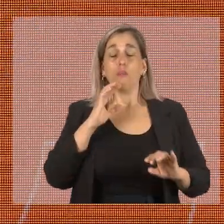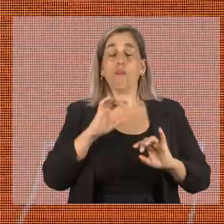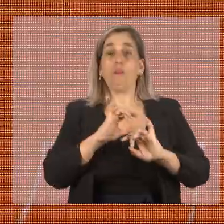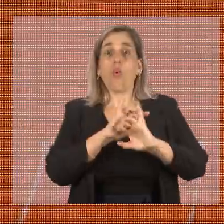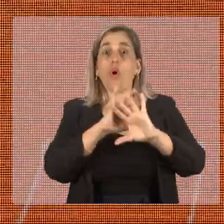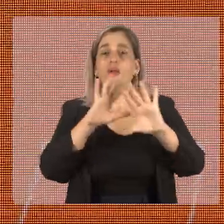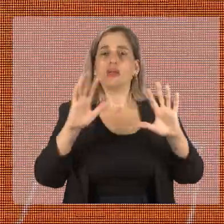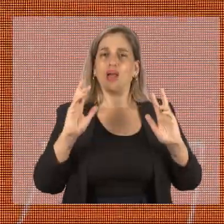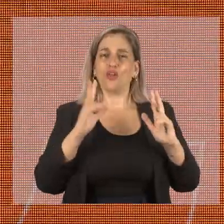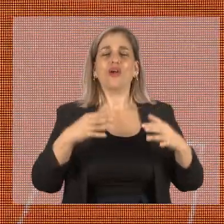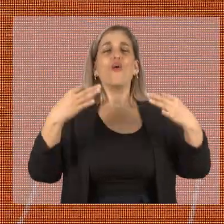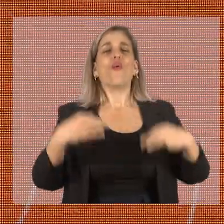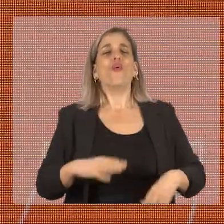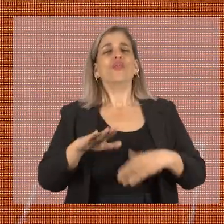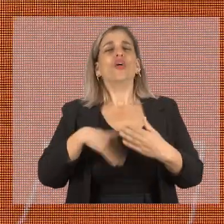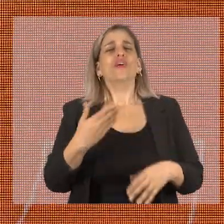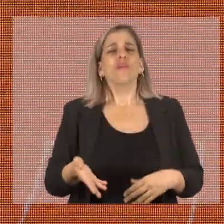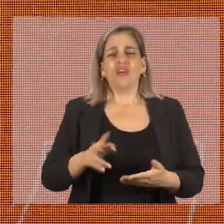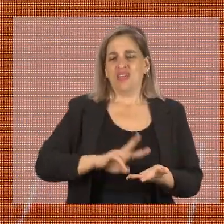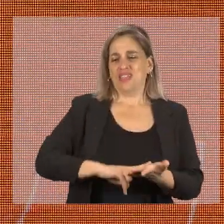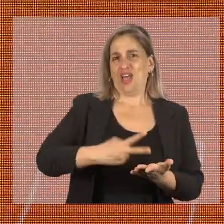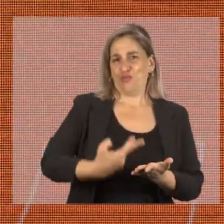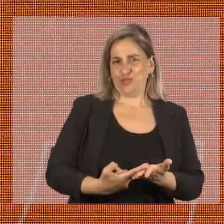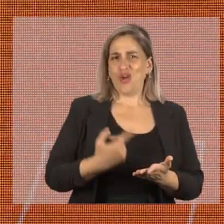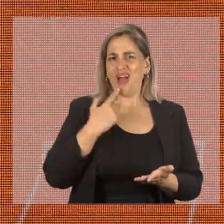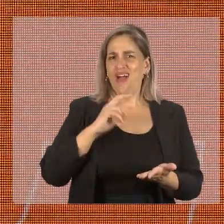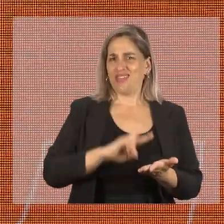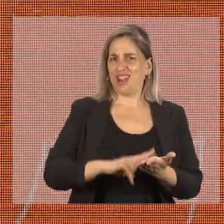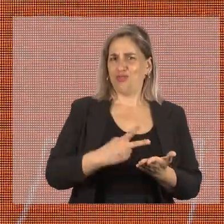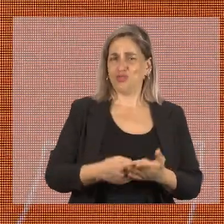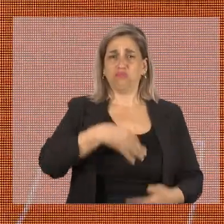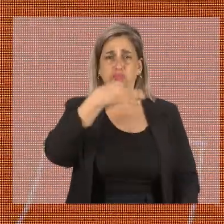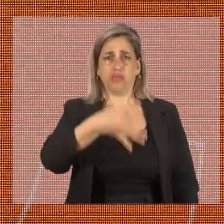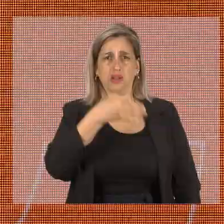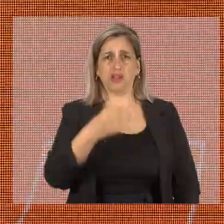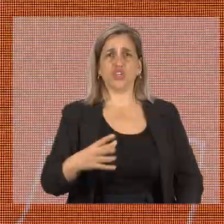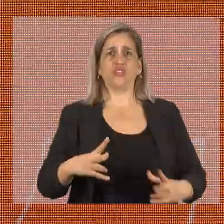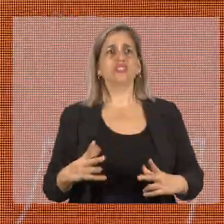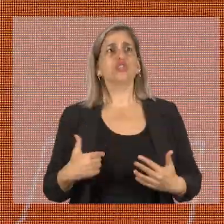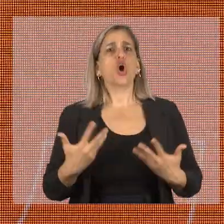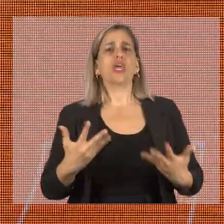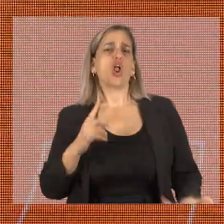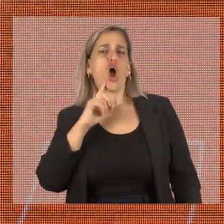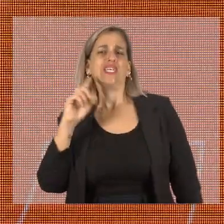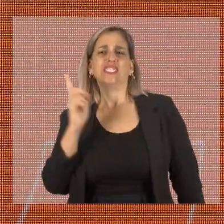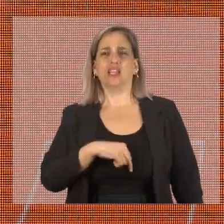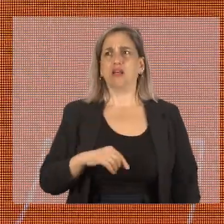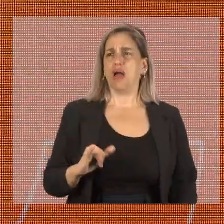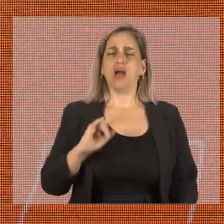fue muy claro y después está traducido en la declaración. Estoy para